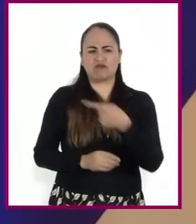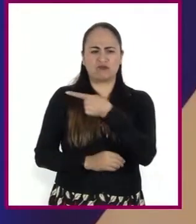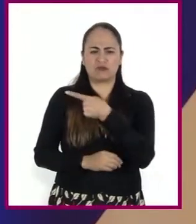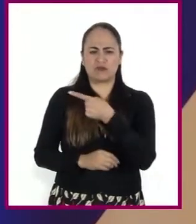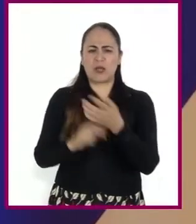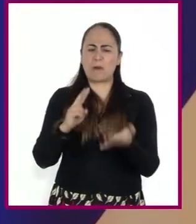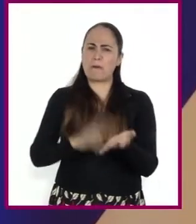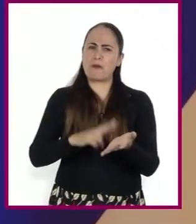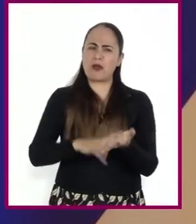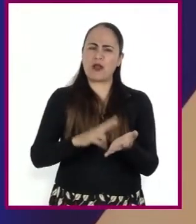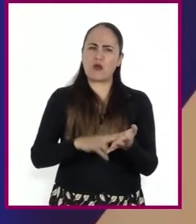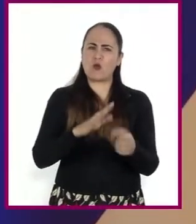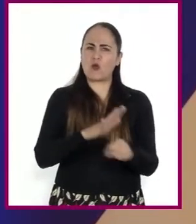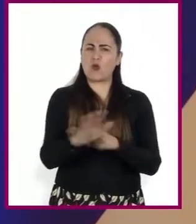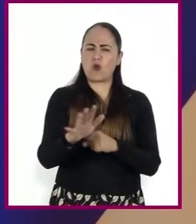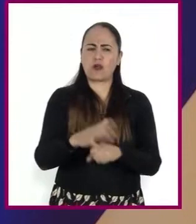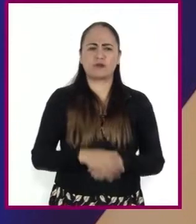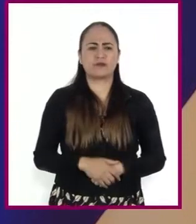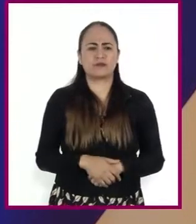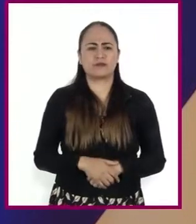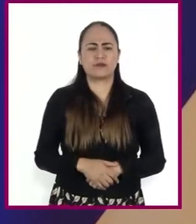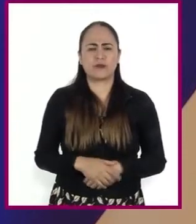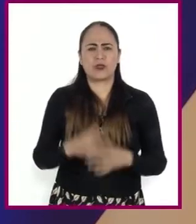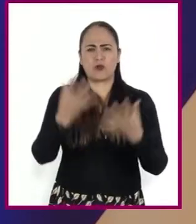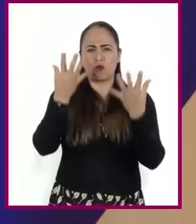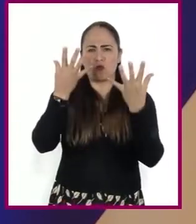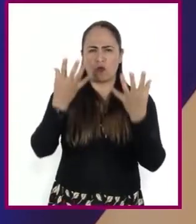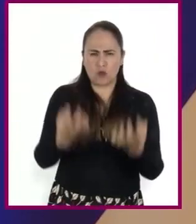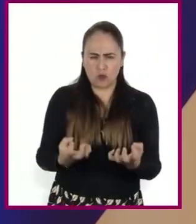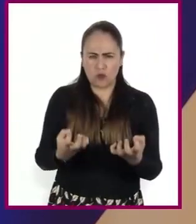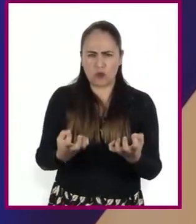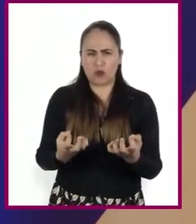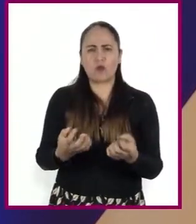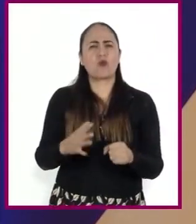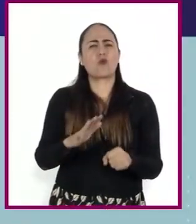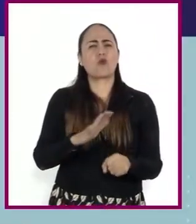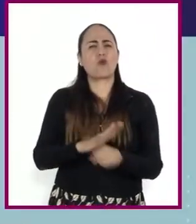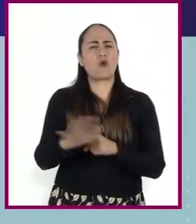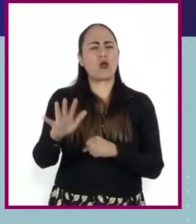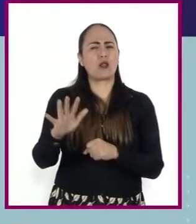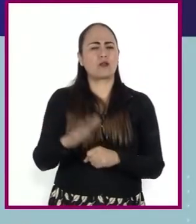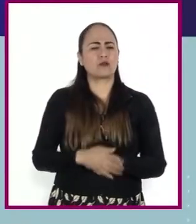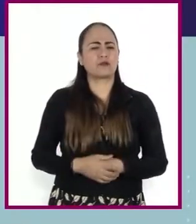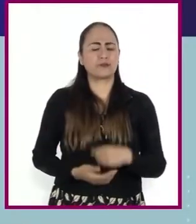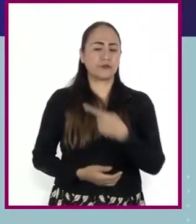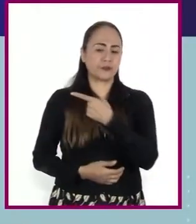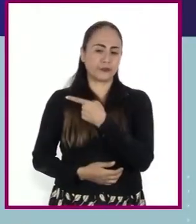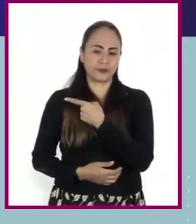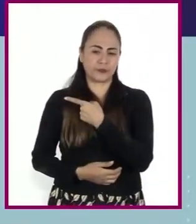valor? La constante de gravitación universal es de